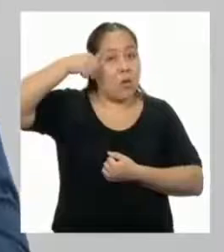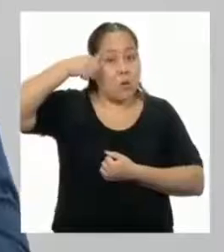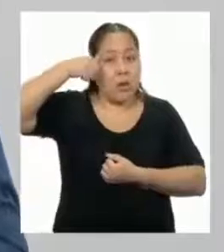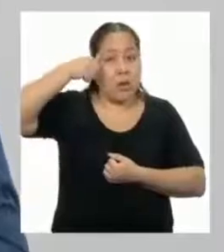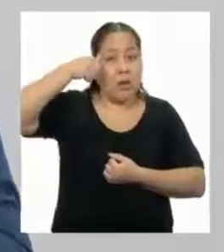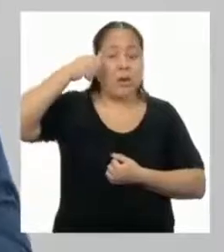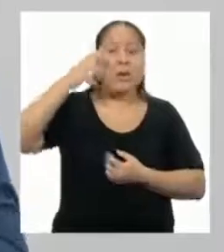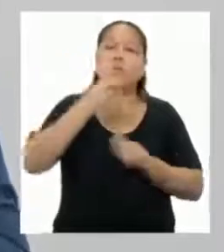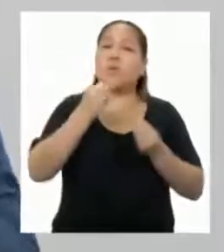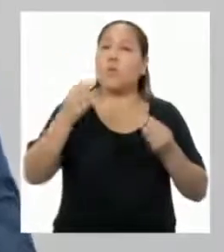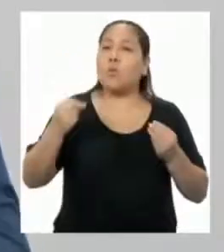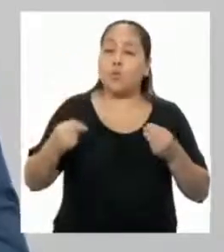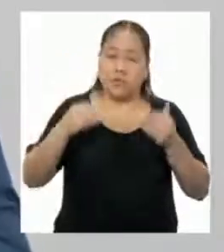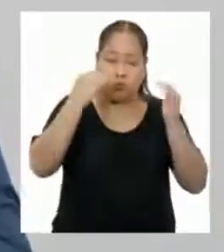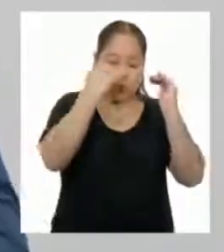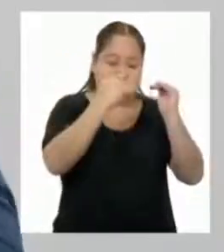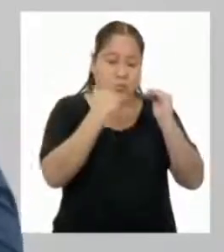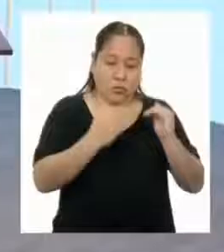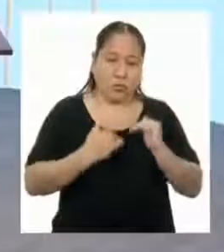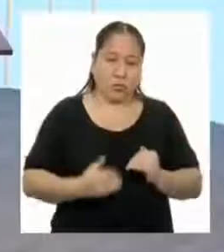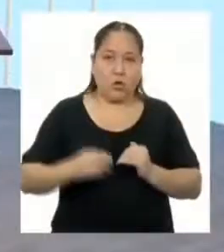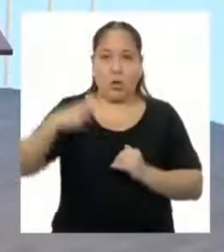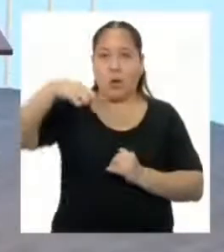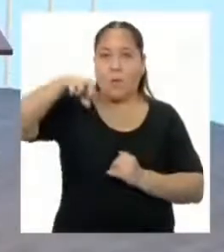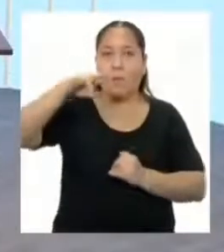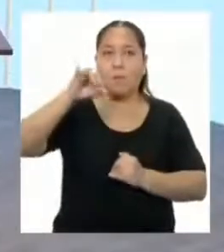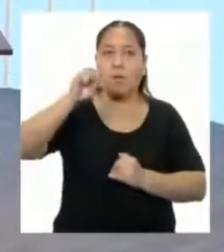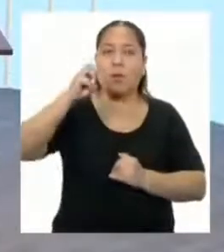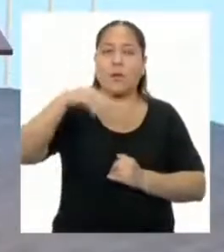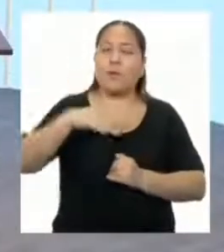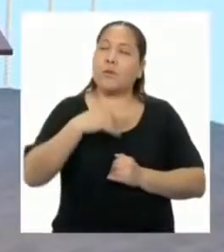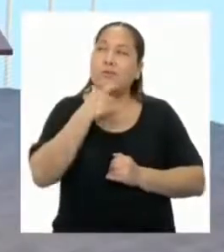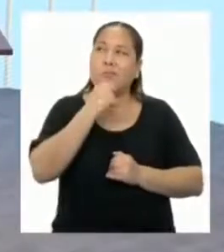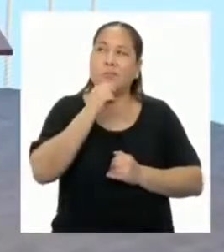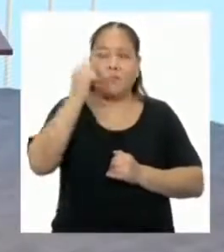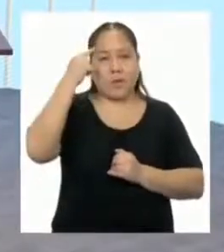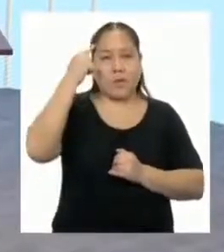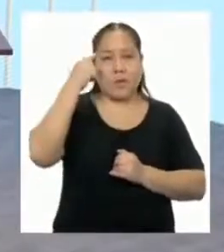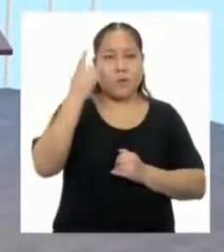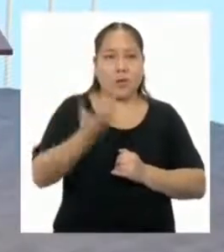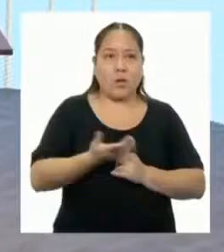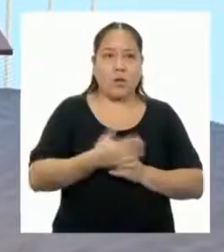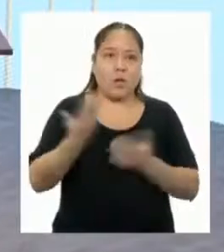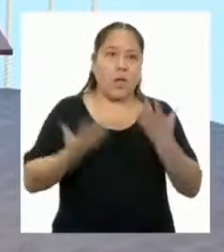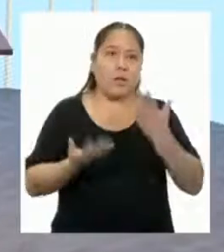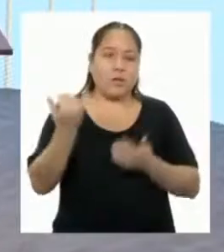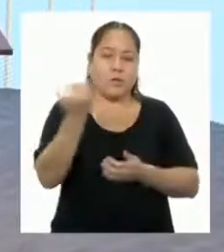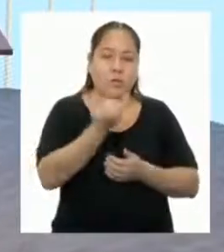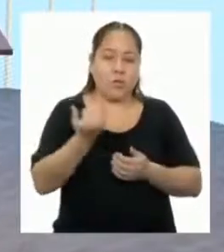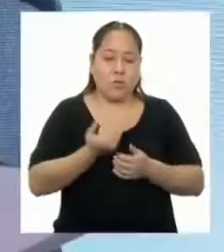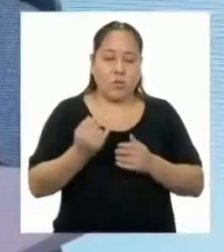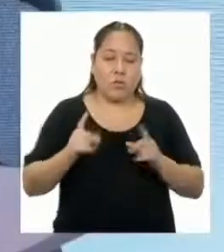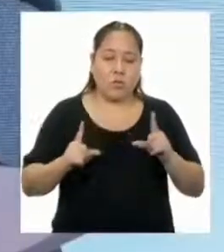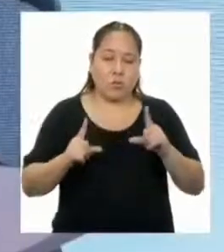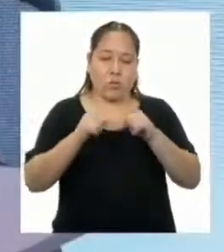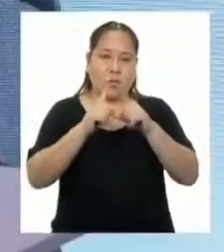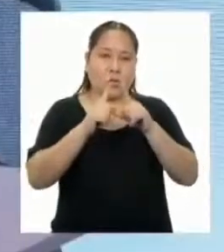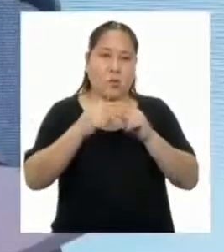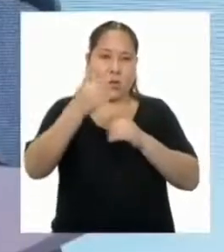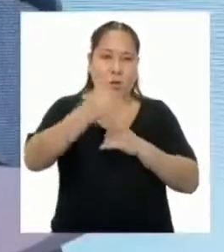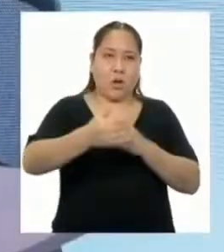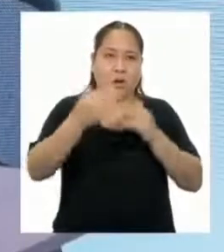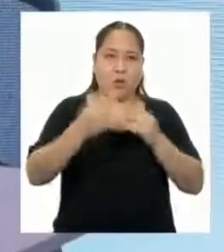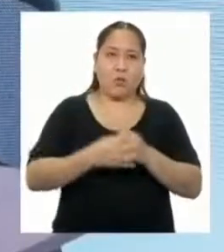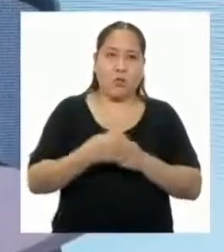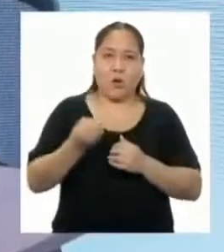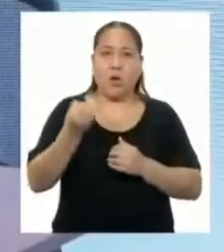Recuerda que son varios tipos de prismas. Creo que para averiguarlo puedo empezar haciendo un dibujo de un prisma triangular. Así puedo